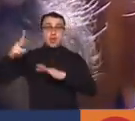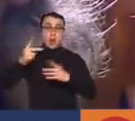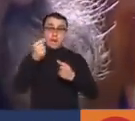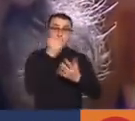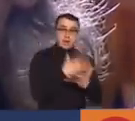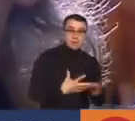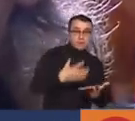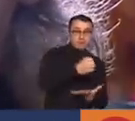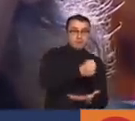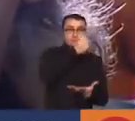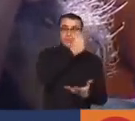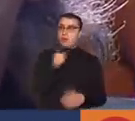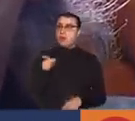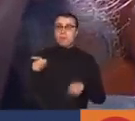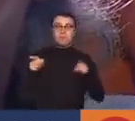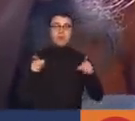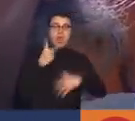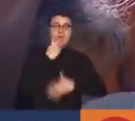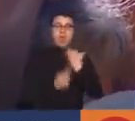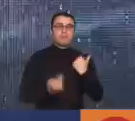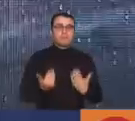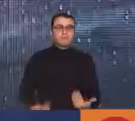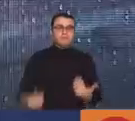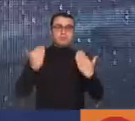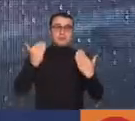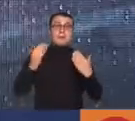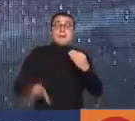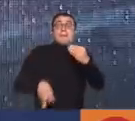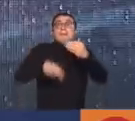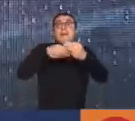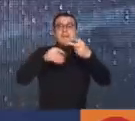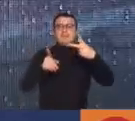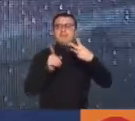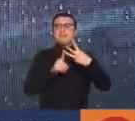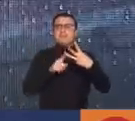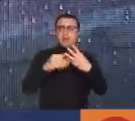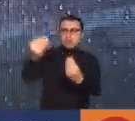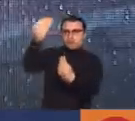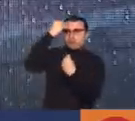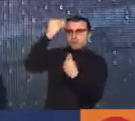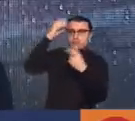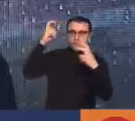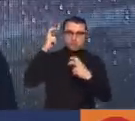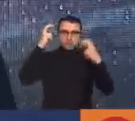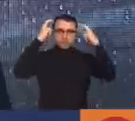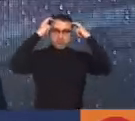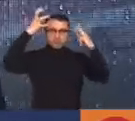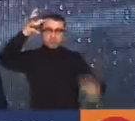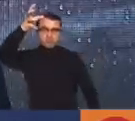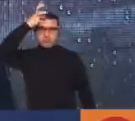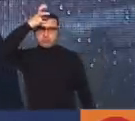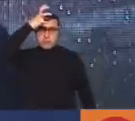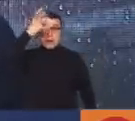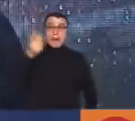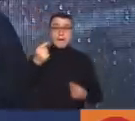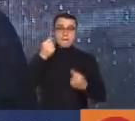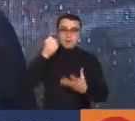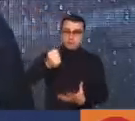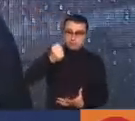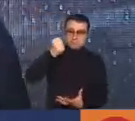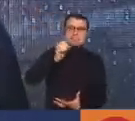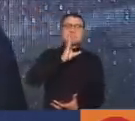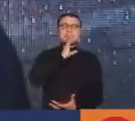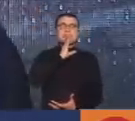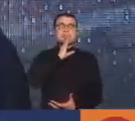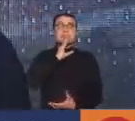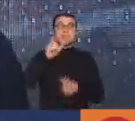capital se vuelven fundamental, el saber y el capital. ¿Y dónde está el capital? Pues lo tienen los grandes